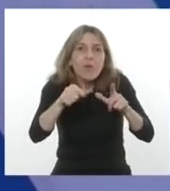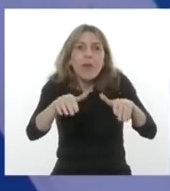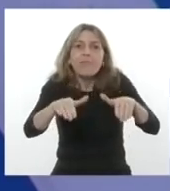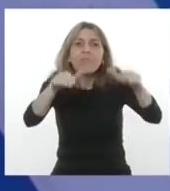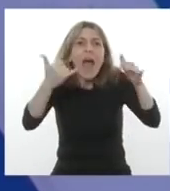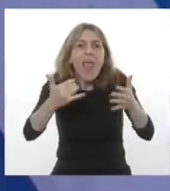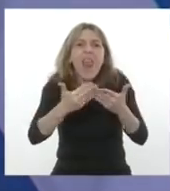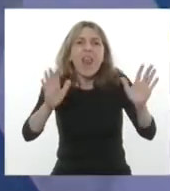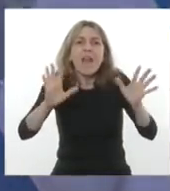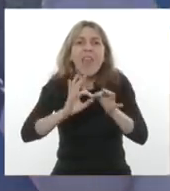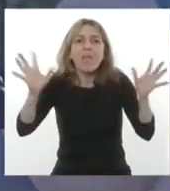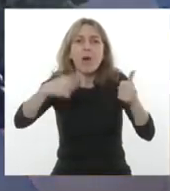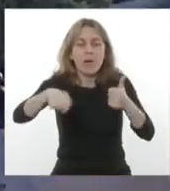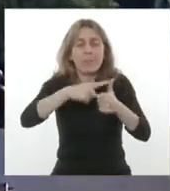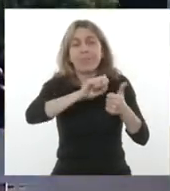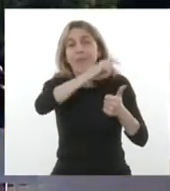mucho.